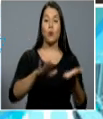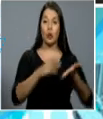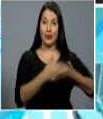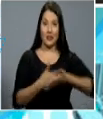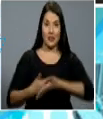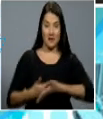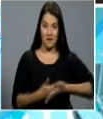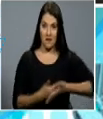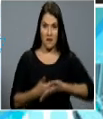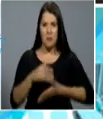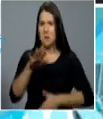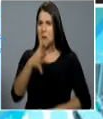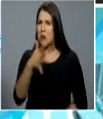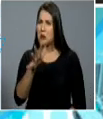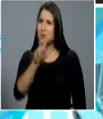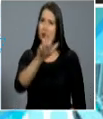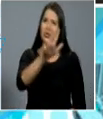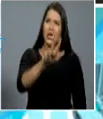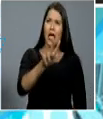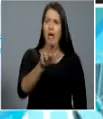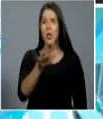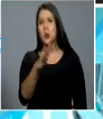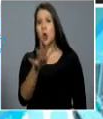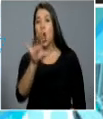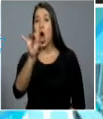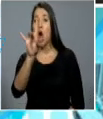que está aproximadamente entre 7 y 8